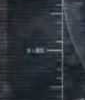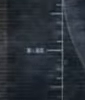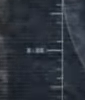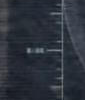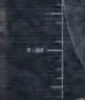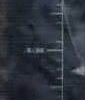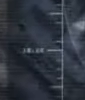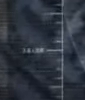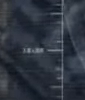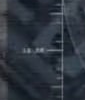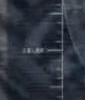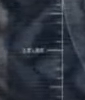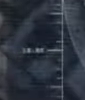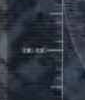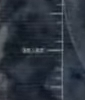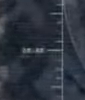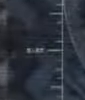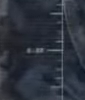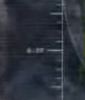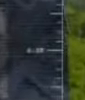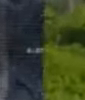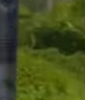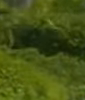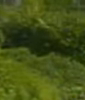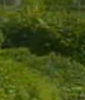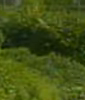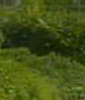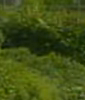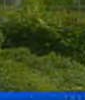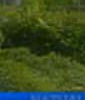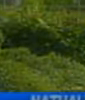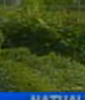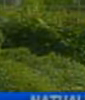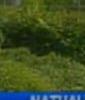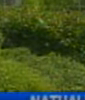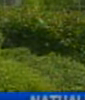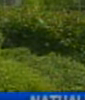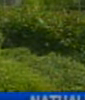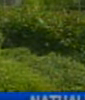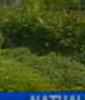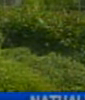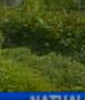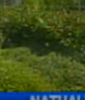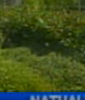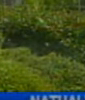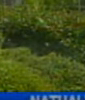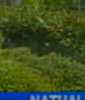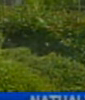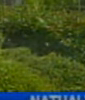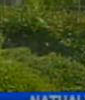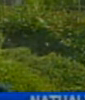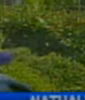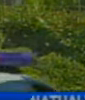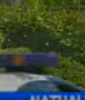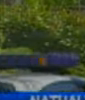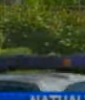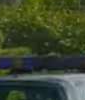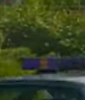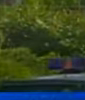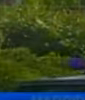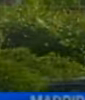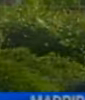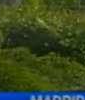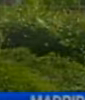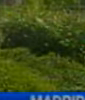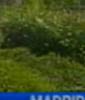¿Qué tal, amigos? Muy buenas tardes. Después de cumplir con una agenda en la ciudad de Barcelona, ya nos encontramos aquí en Madrid, donde hace pocos minutos el